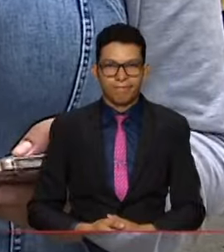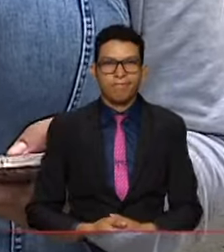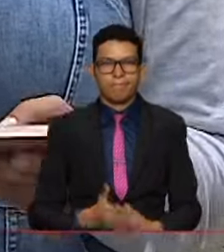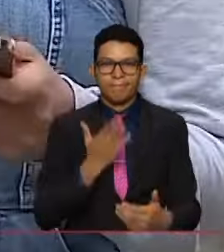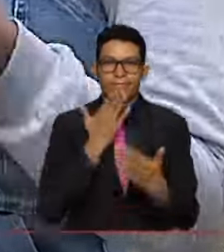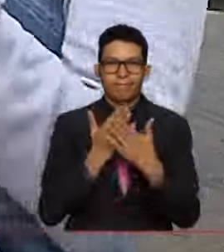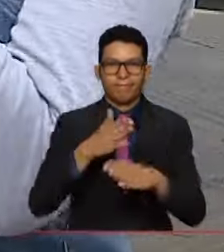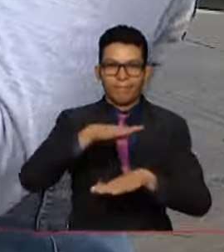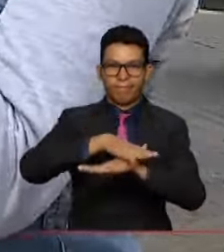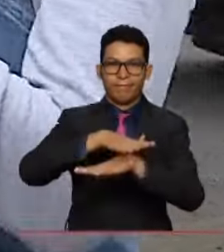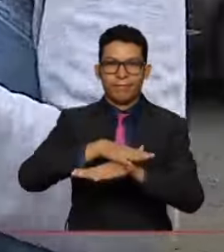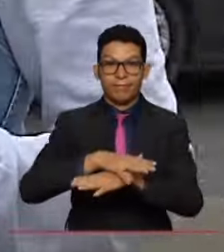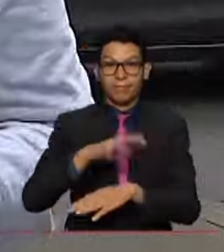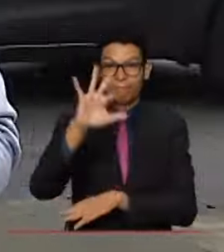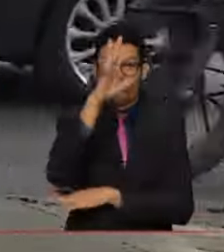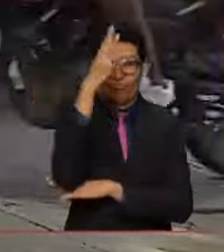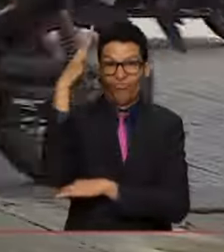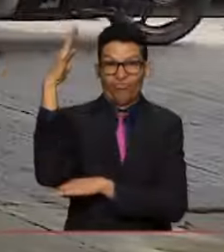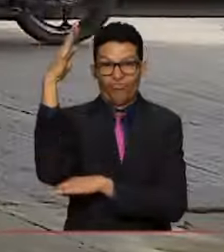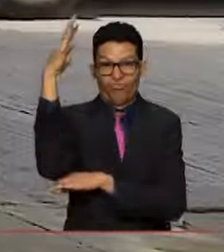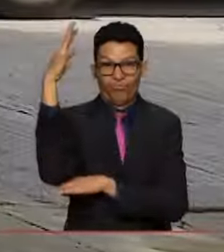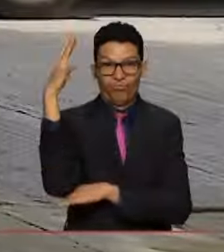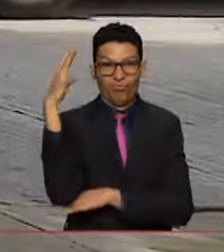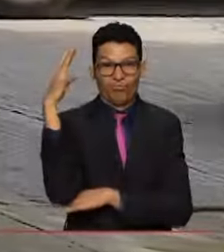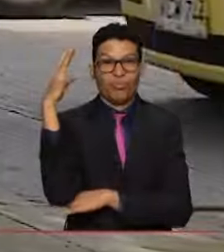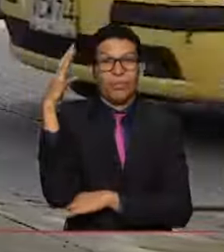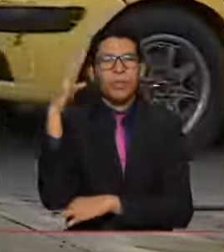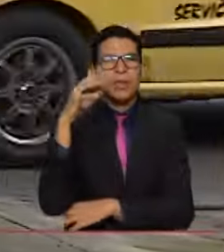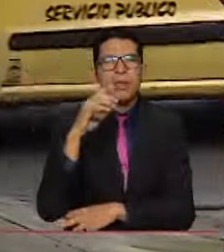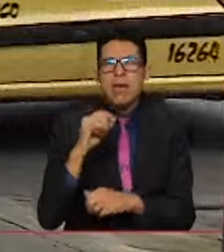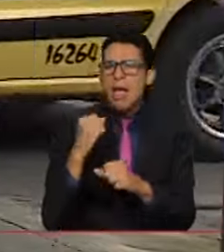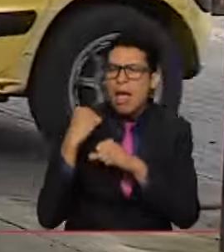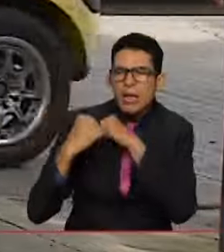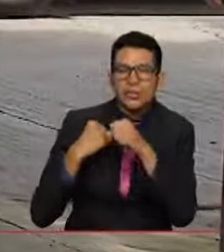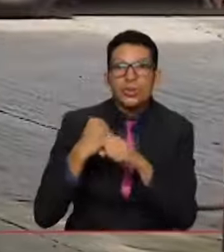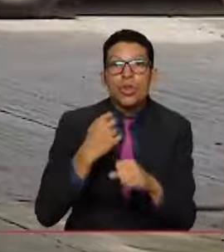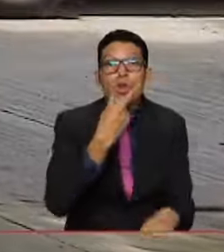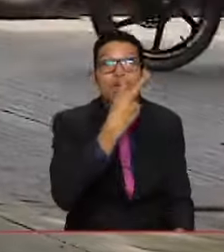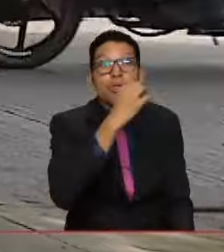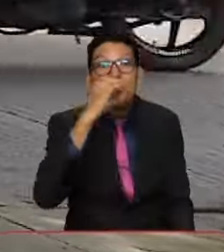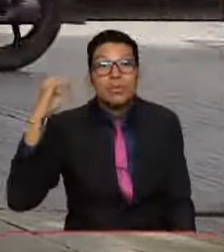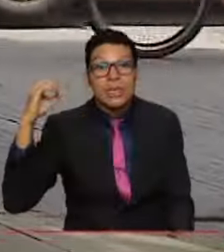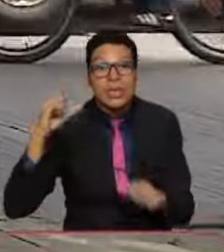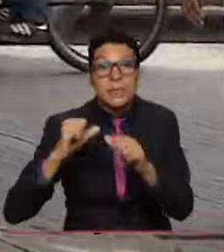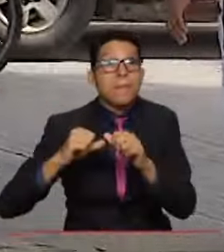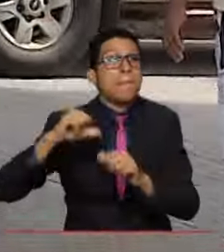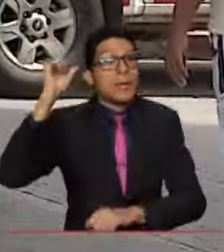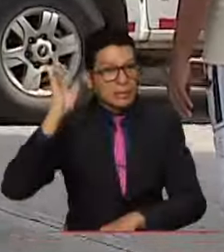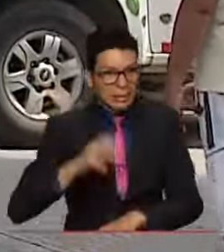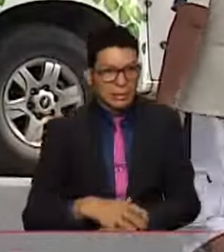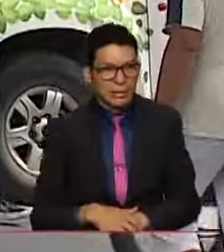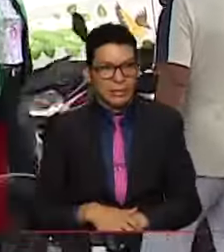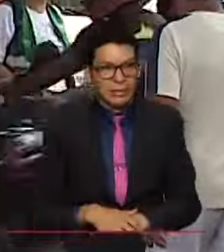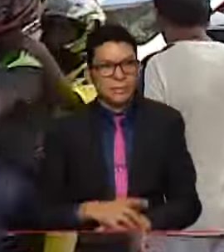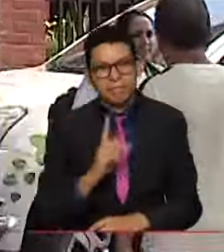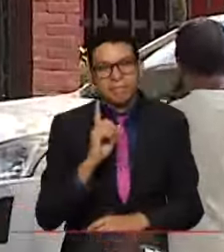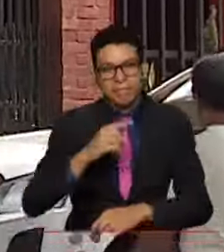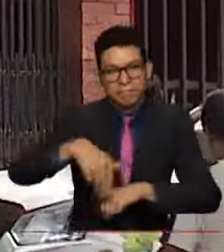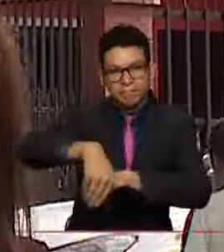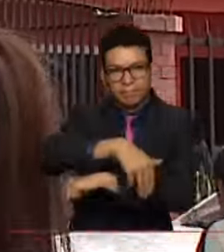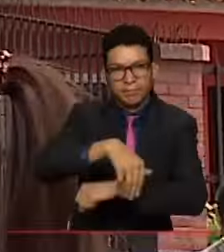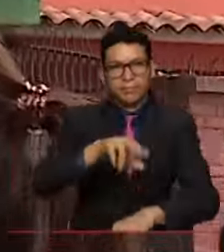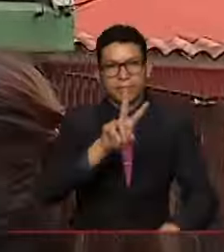Buenas tardes, es esta gigante ceiba de más de 200 años de edad que ustedes pueden ver acá atrás. Está ubicada en la calle